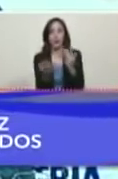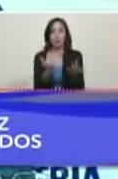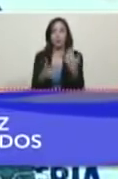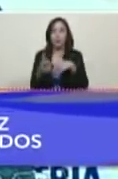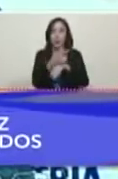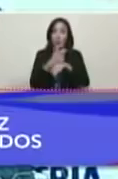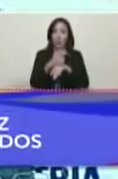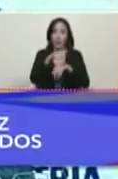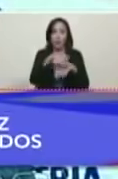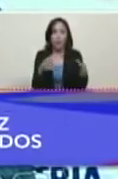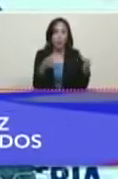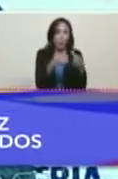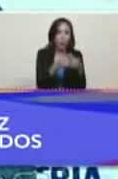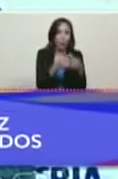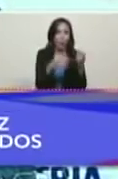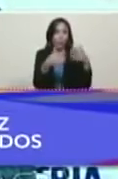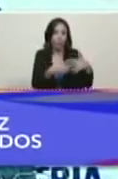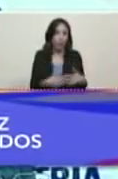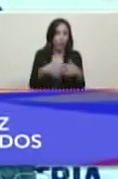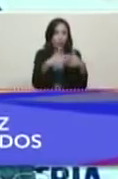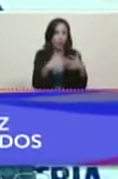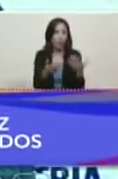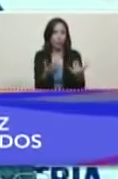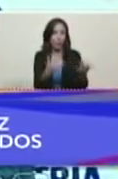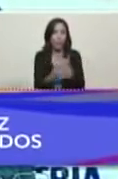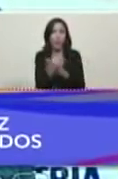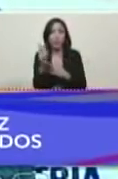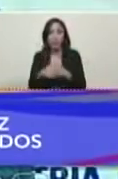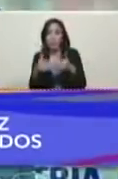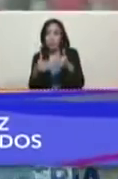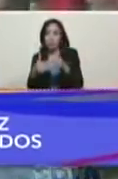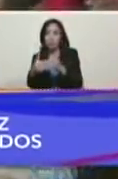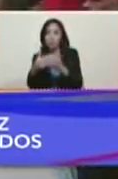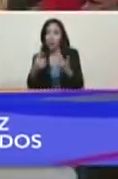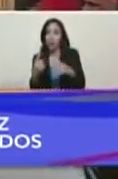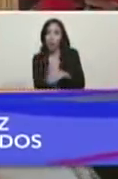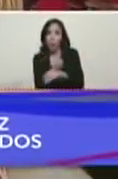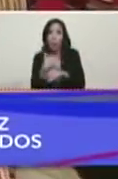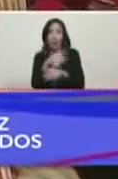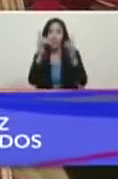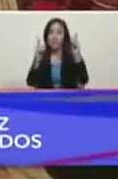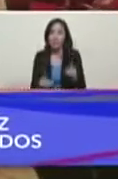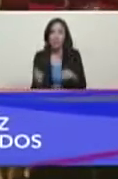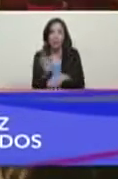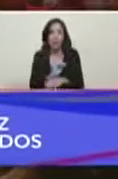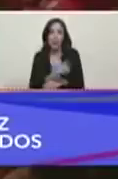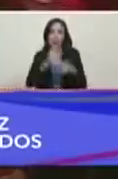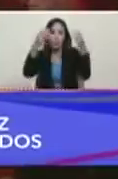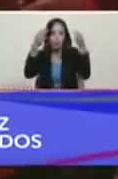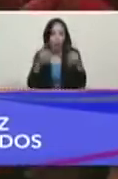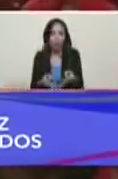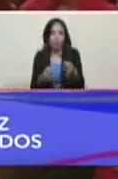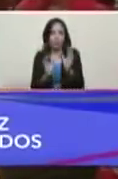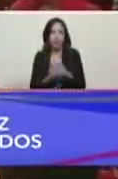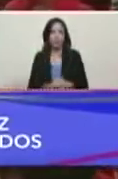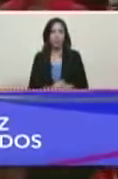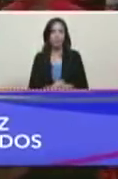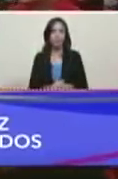de los Estados Unidos de Norteamérica y en las próximas horas tomemos decisiones de carácter